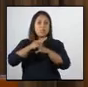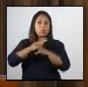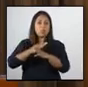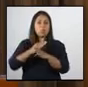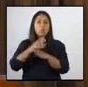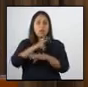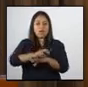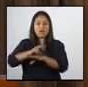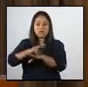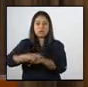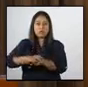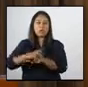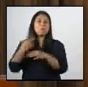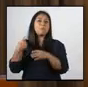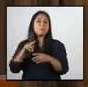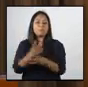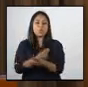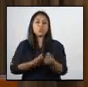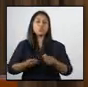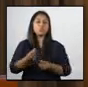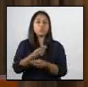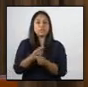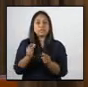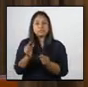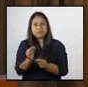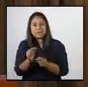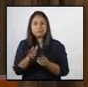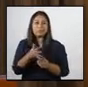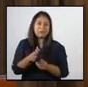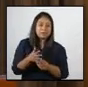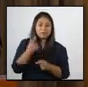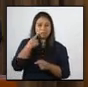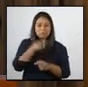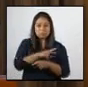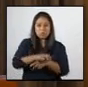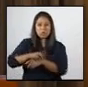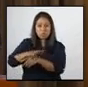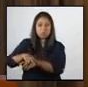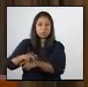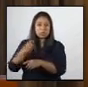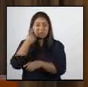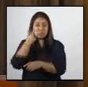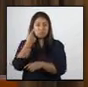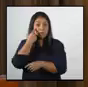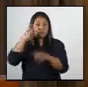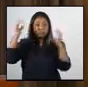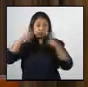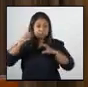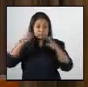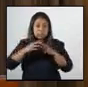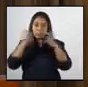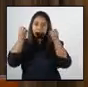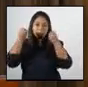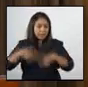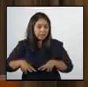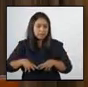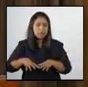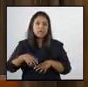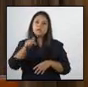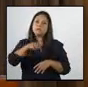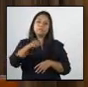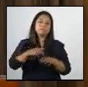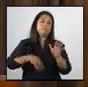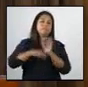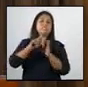micro pequeños y medianos productores del país de manera tal que las pérdidas en la cosecha no representen más